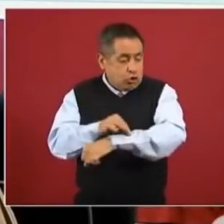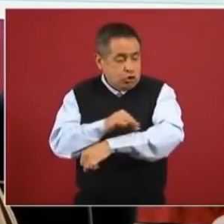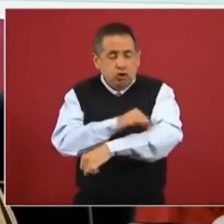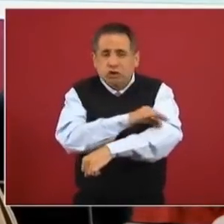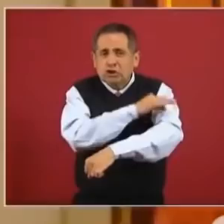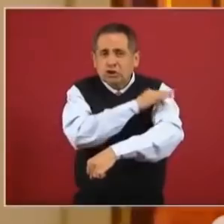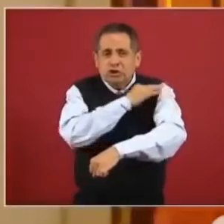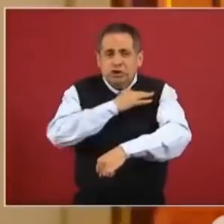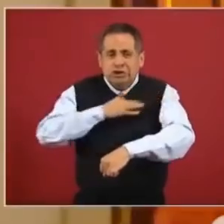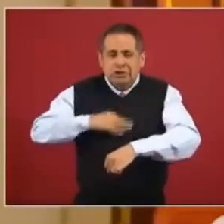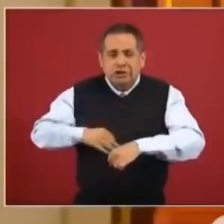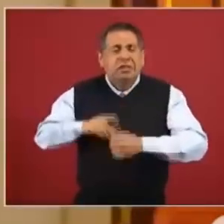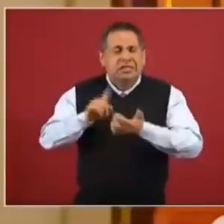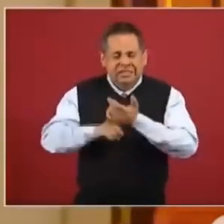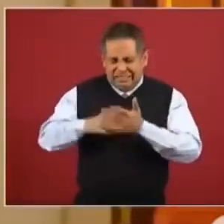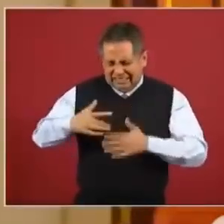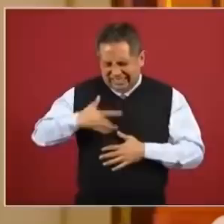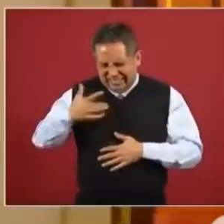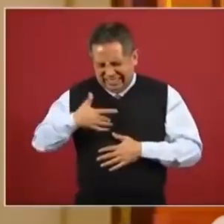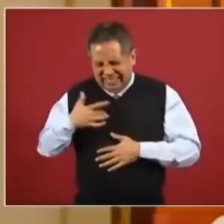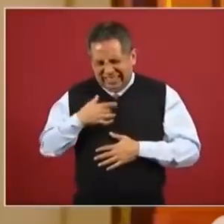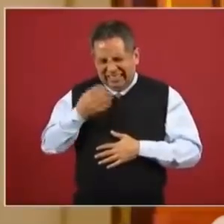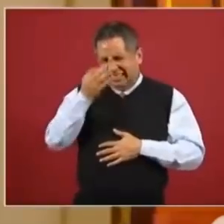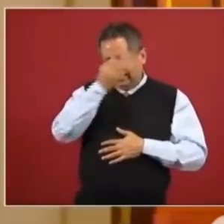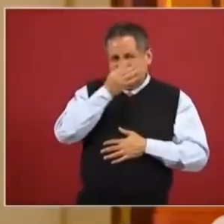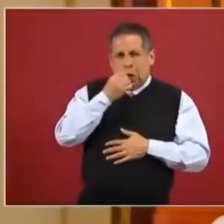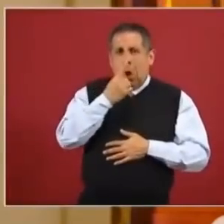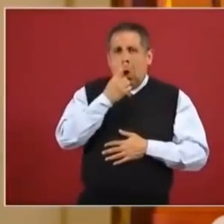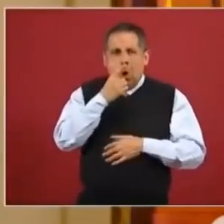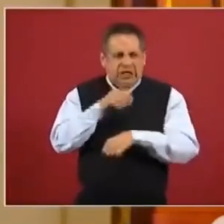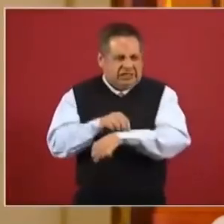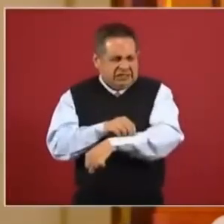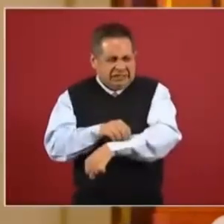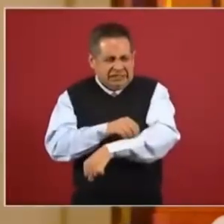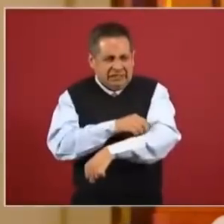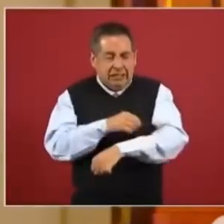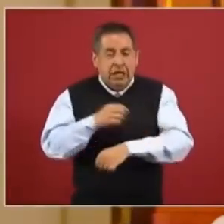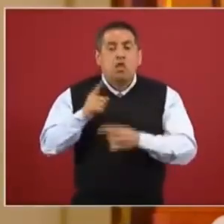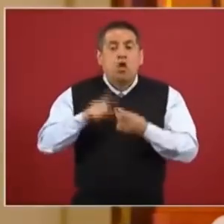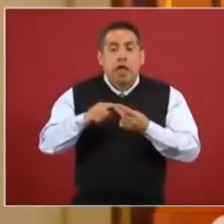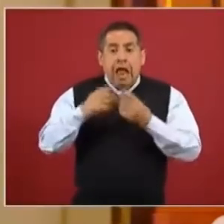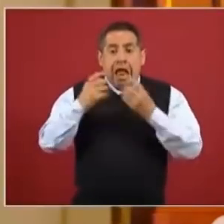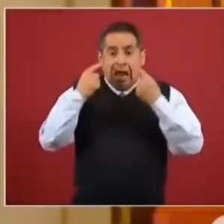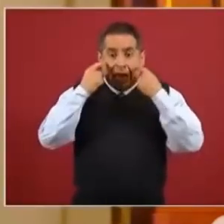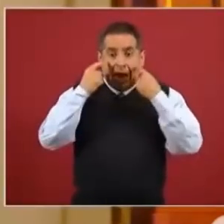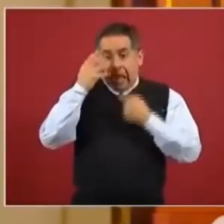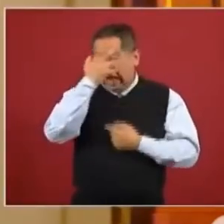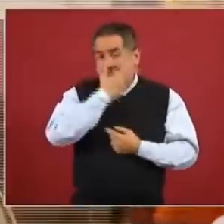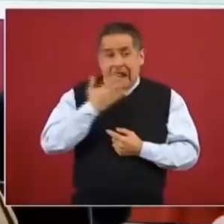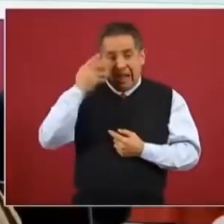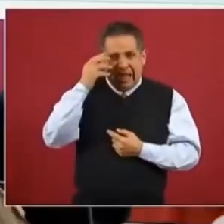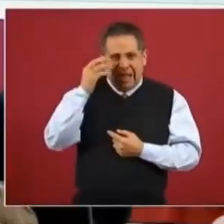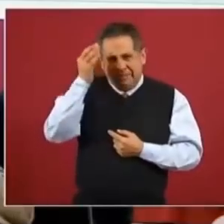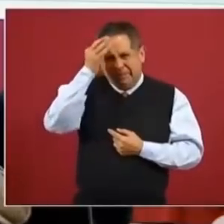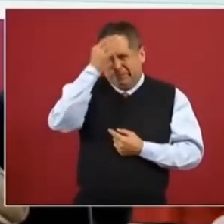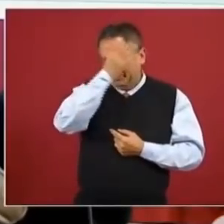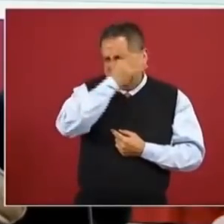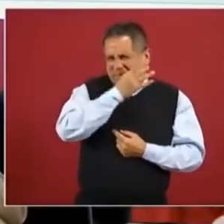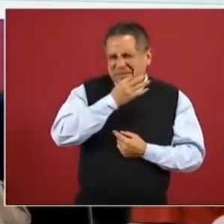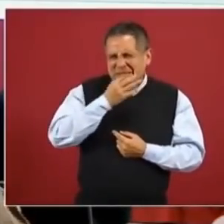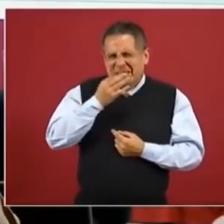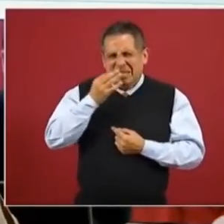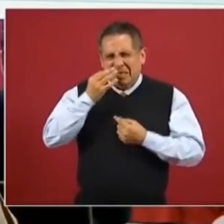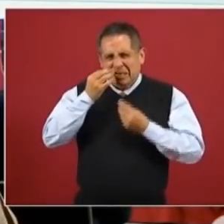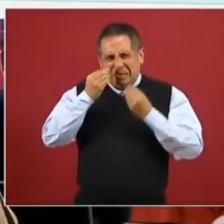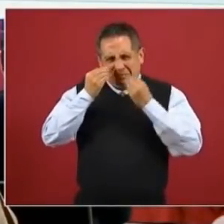que esta sintomatología de exantema, estas ronchitas, van a empezar en la cara y van a recorrer el resto del cuerpo. ¿Qué otra